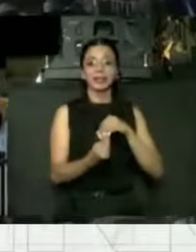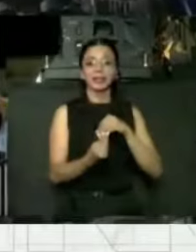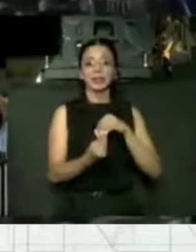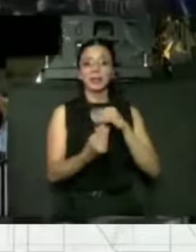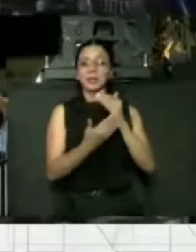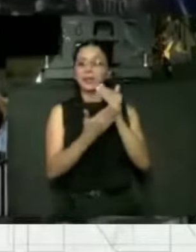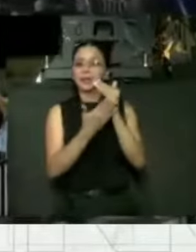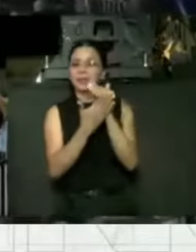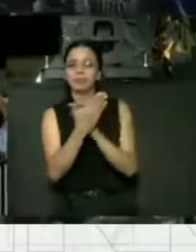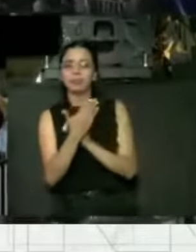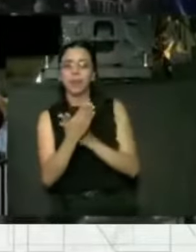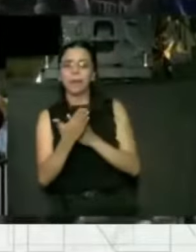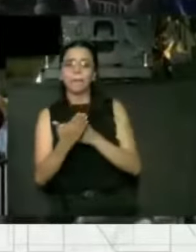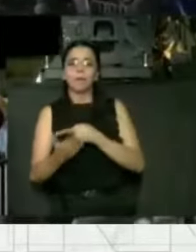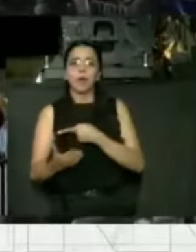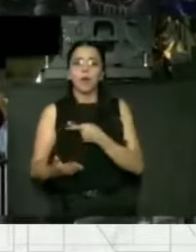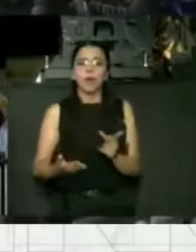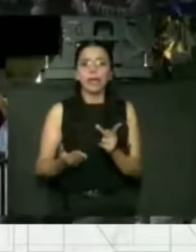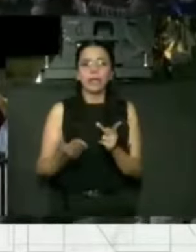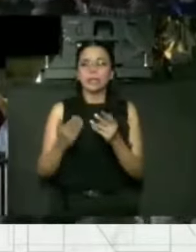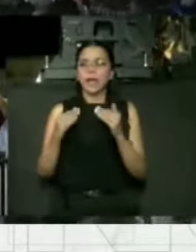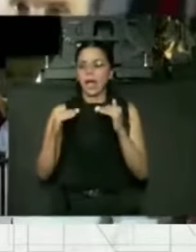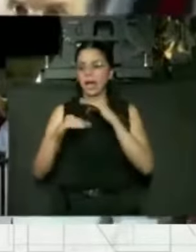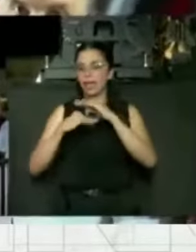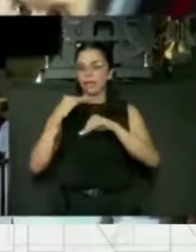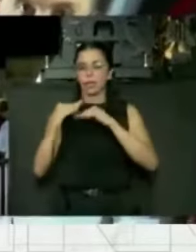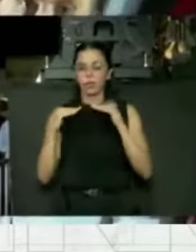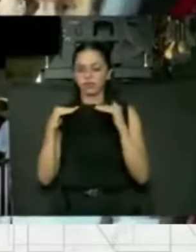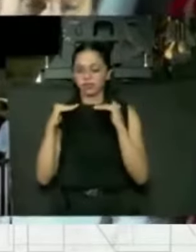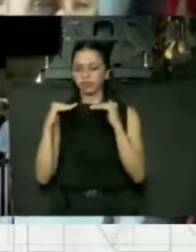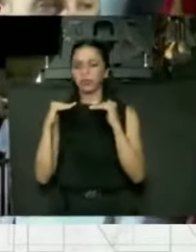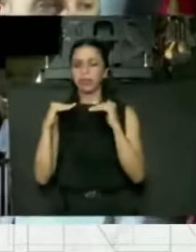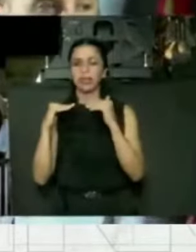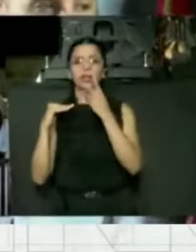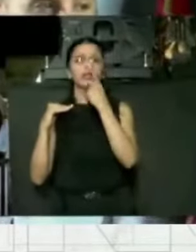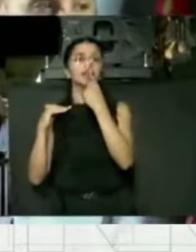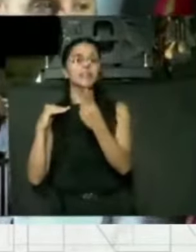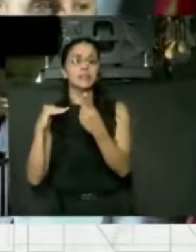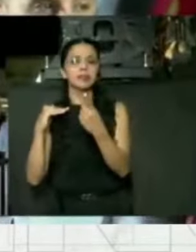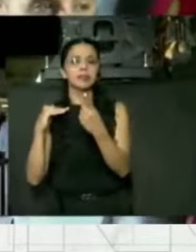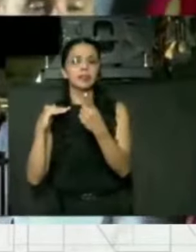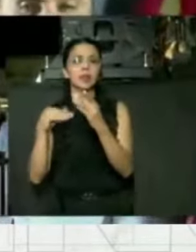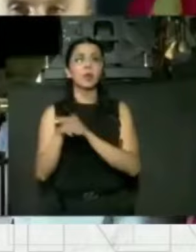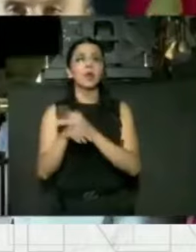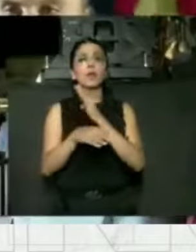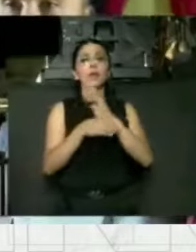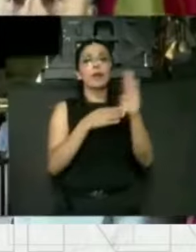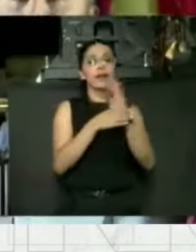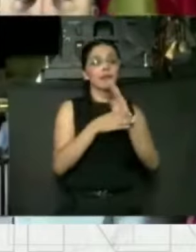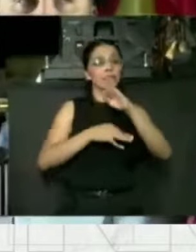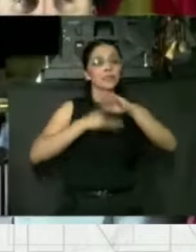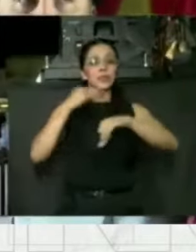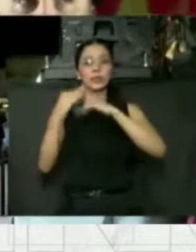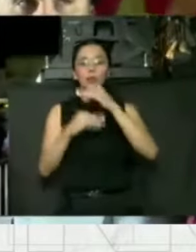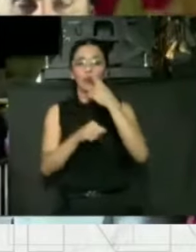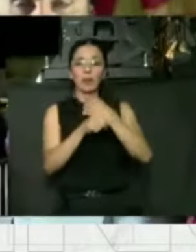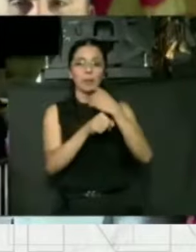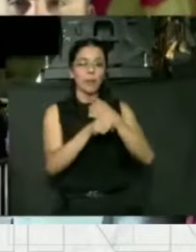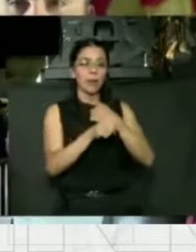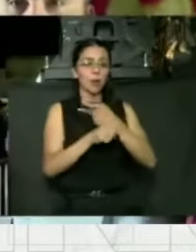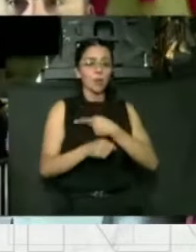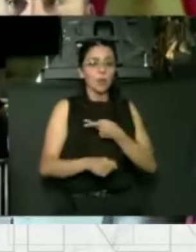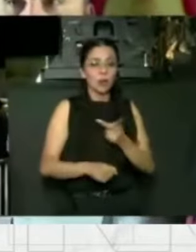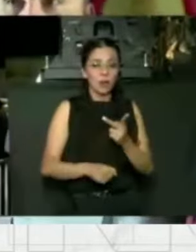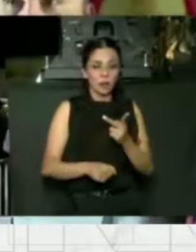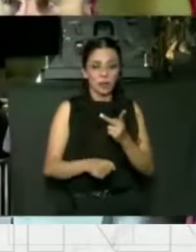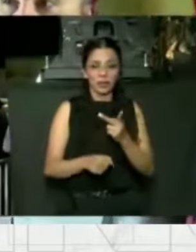Disminuyó la pobreza, las desigualdades. Es decir, por el bien de todos, primero los pobres,